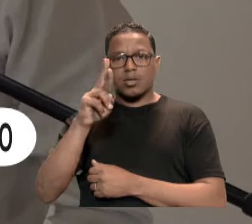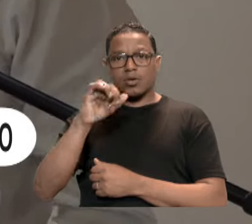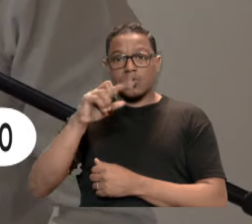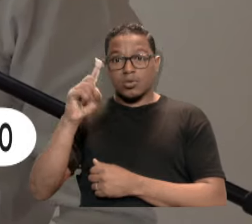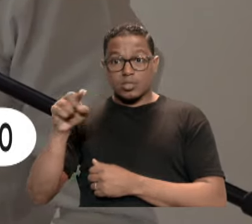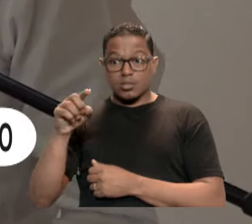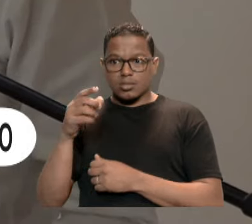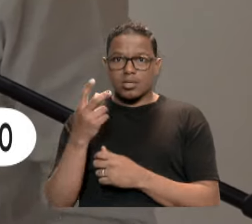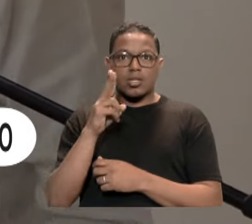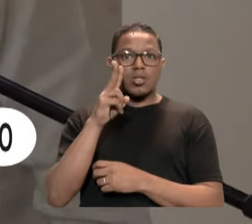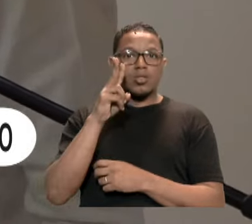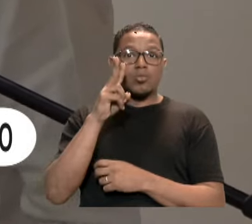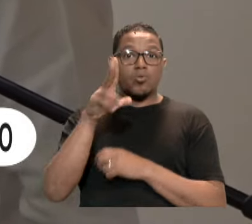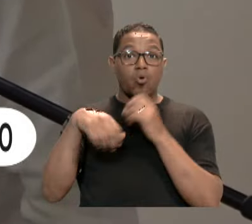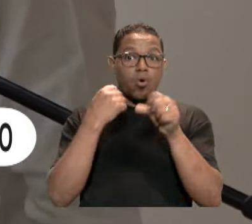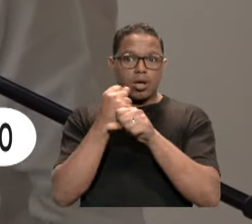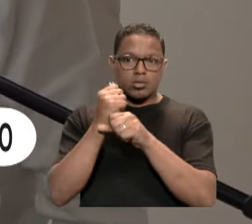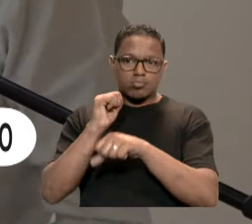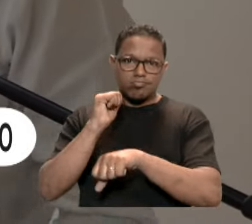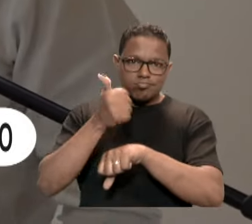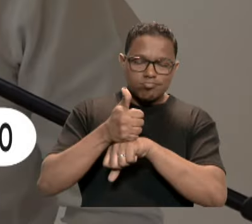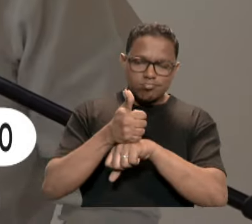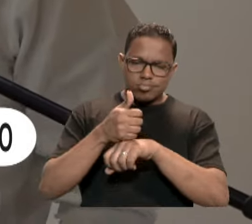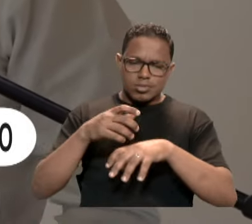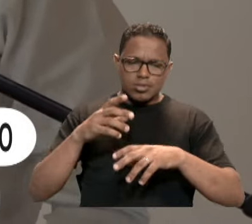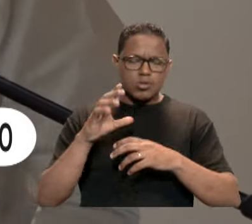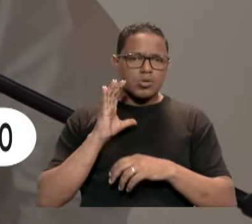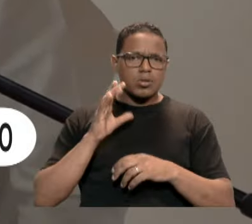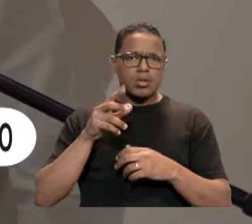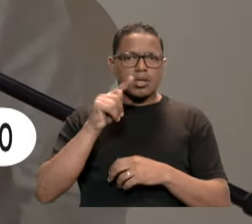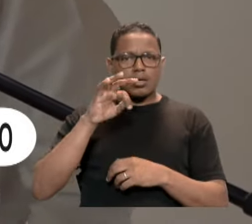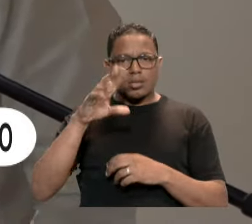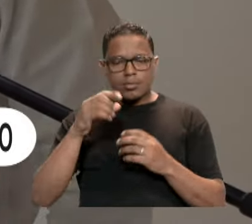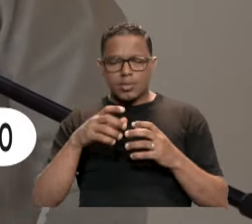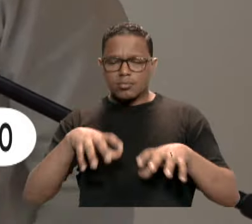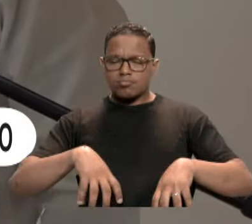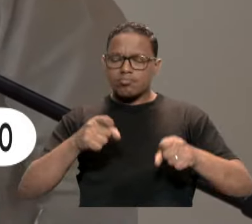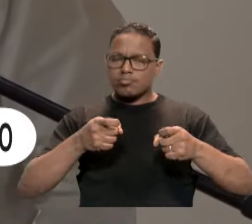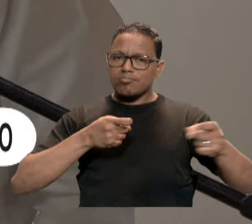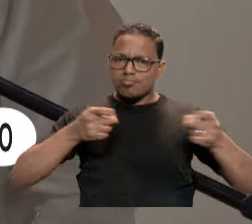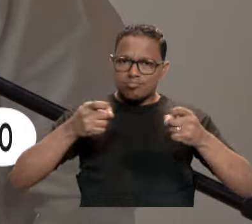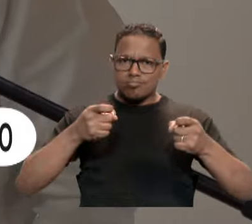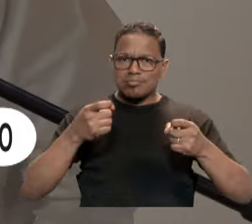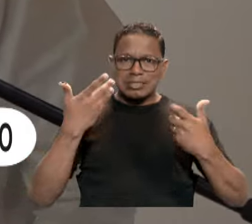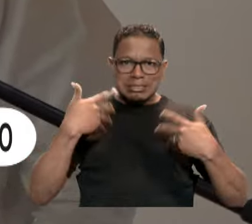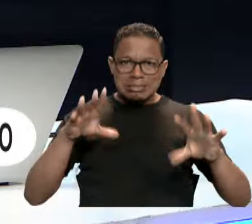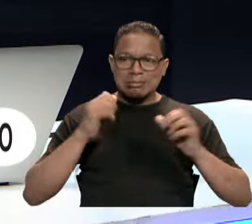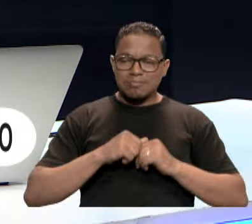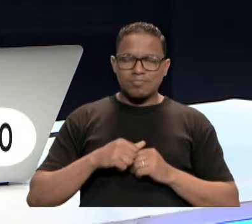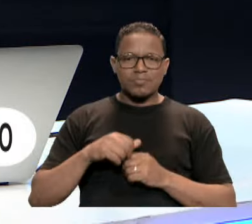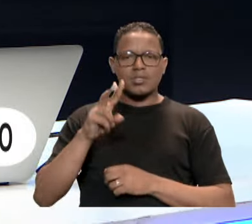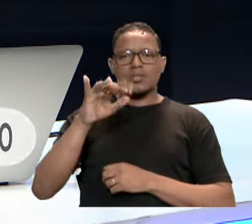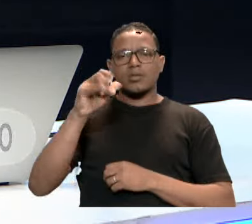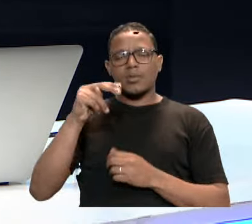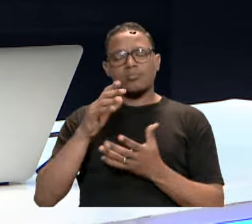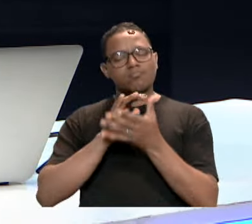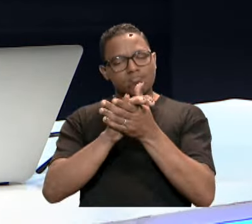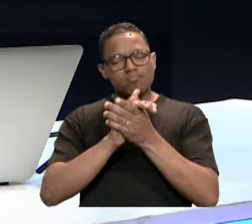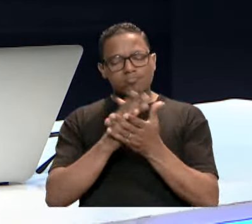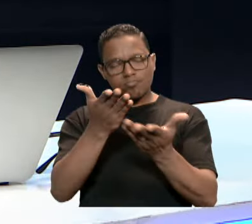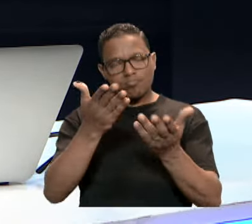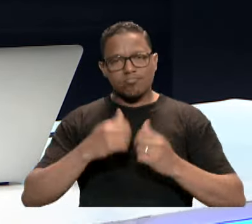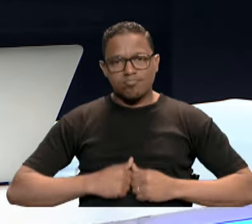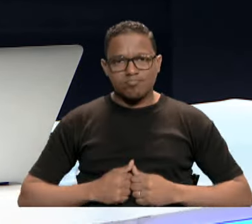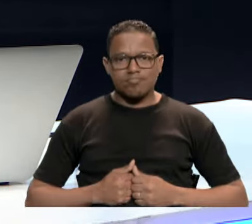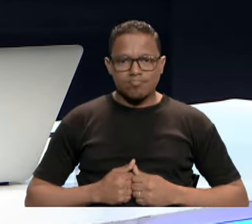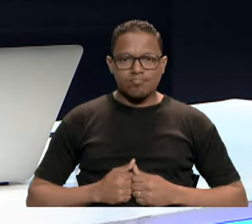ya de asumir este timón, la dirección de este canal. Así que muchas felicidades para el buen amigo Iván Ruiz al frente en la dirección general de